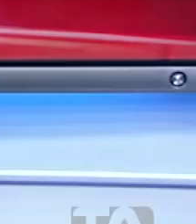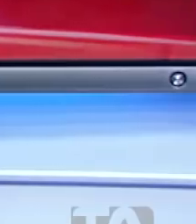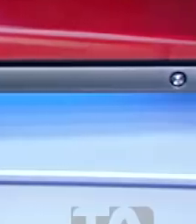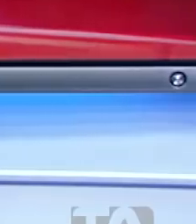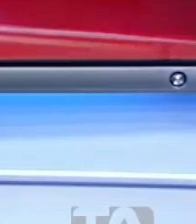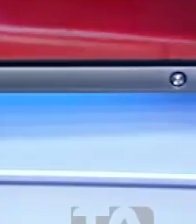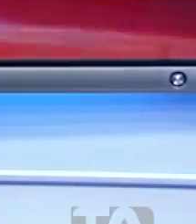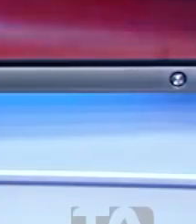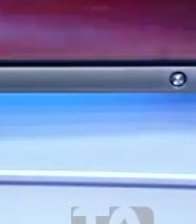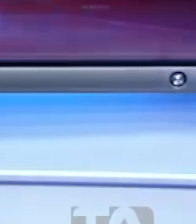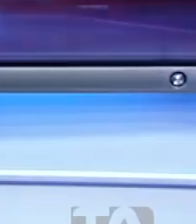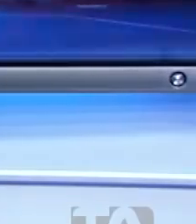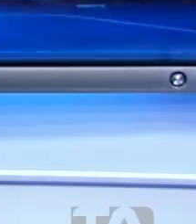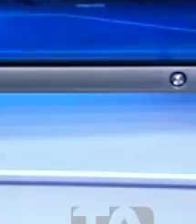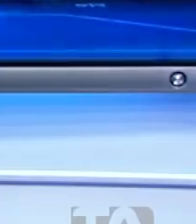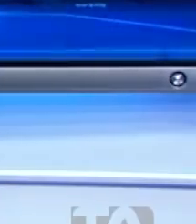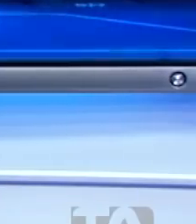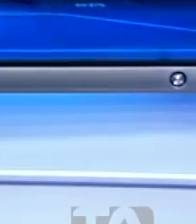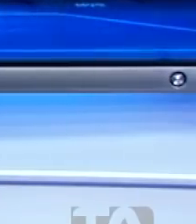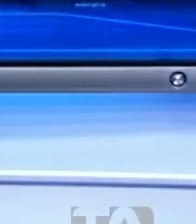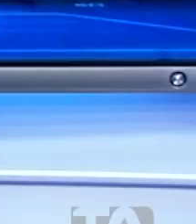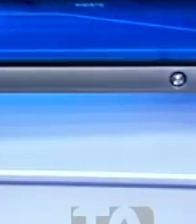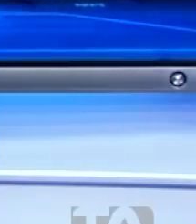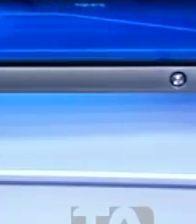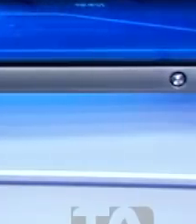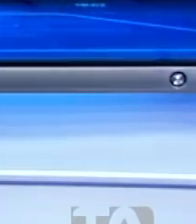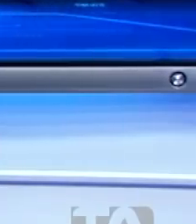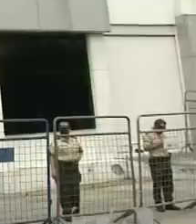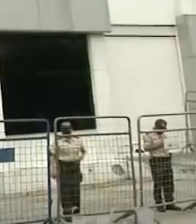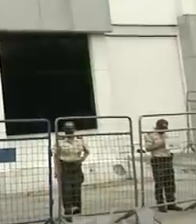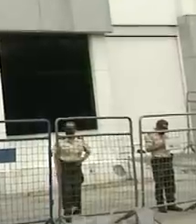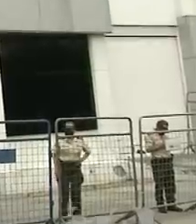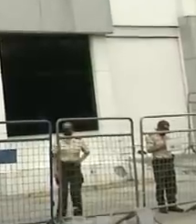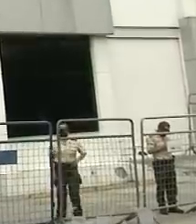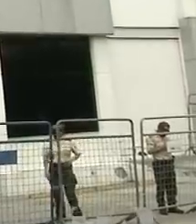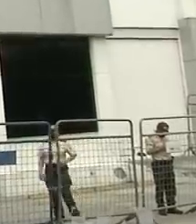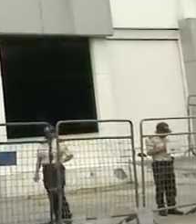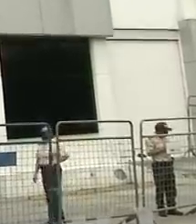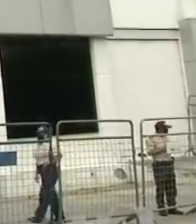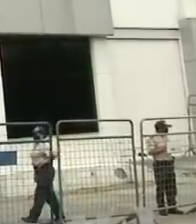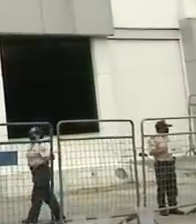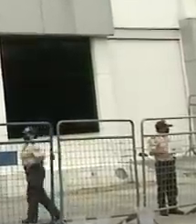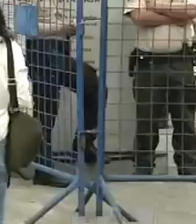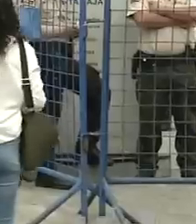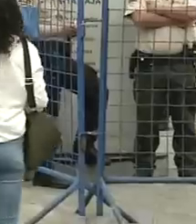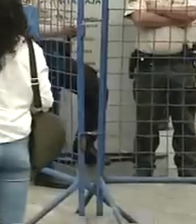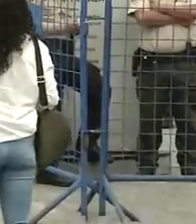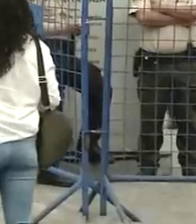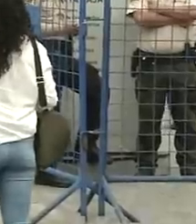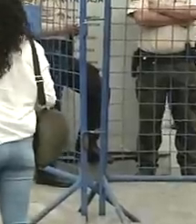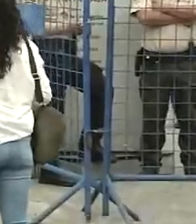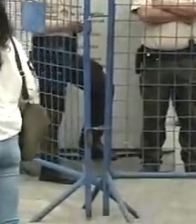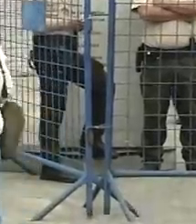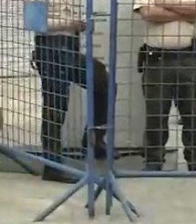del salario básico unificado, según lo indica el Código de la Democracia. Desde las primeras horas de este lunes,